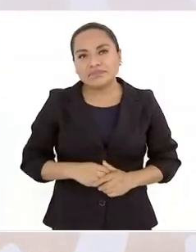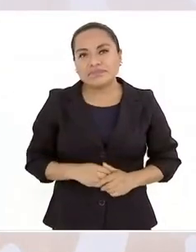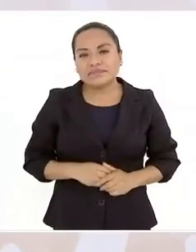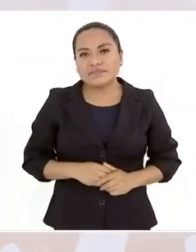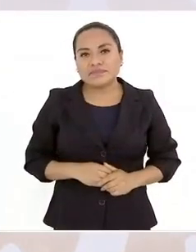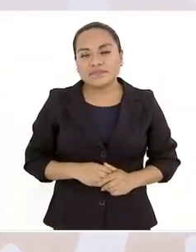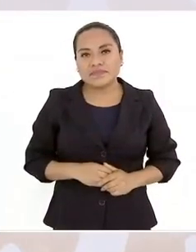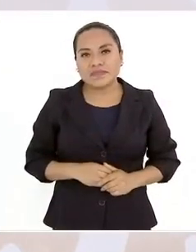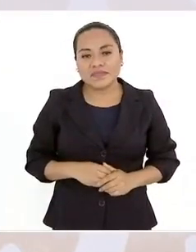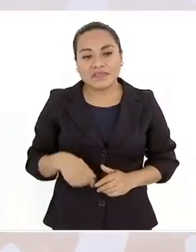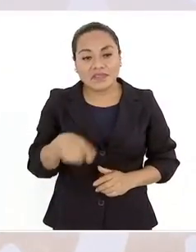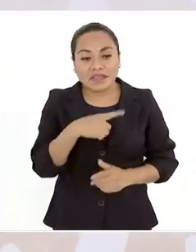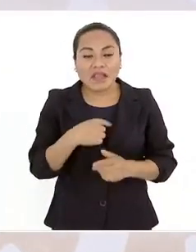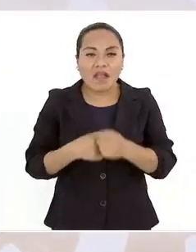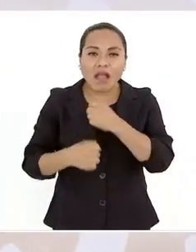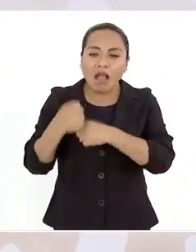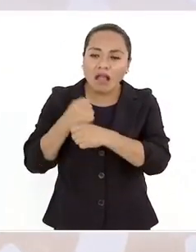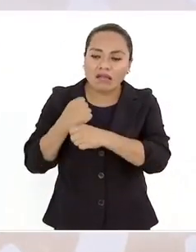llevarse a la práctica.